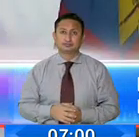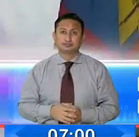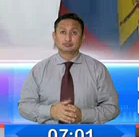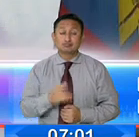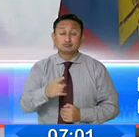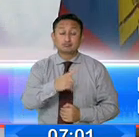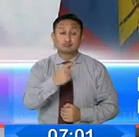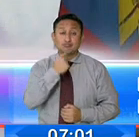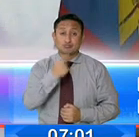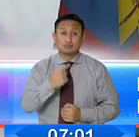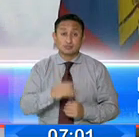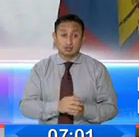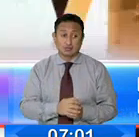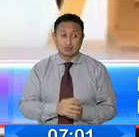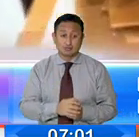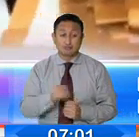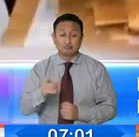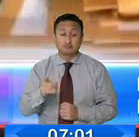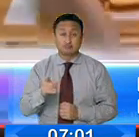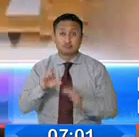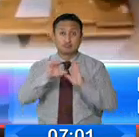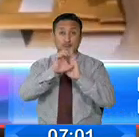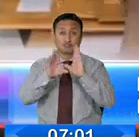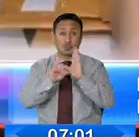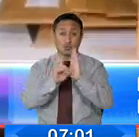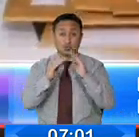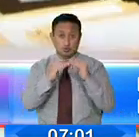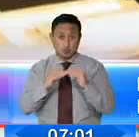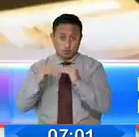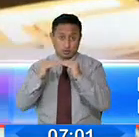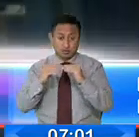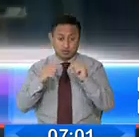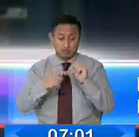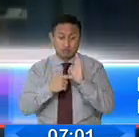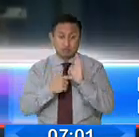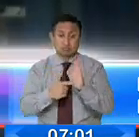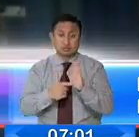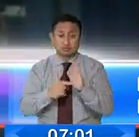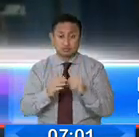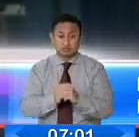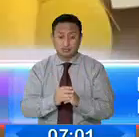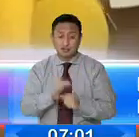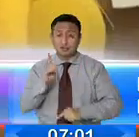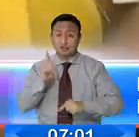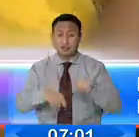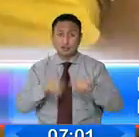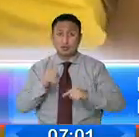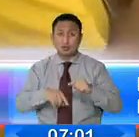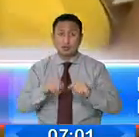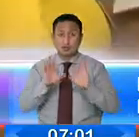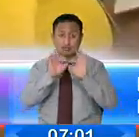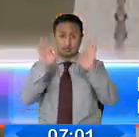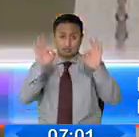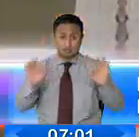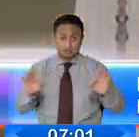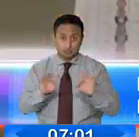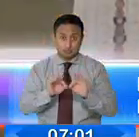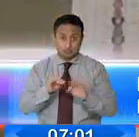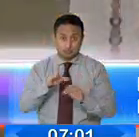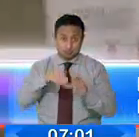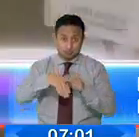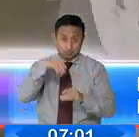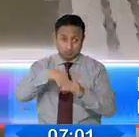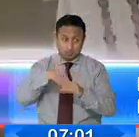Sánchez asegura que el Código de la Democracia establece que no se podrá imprimir las papeletas